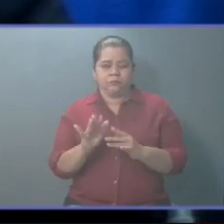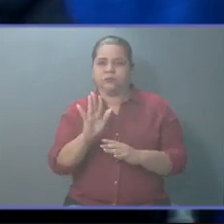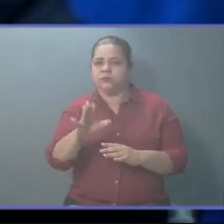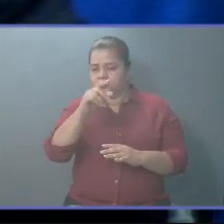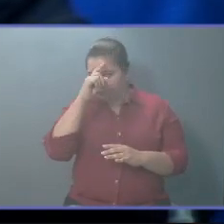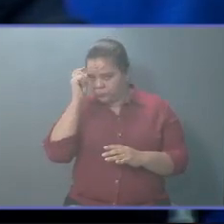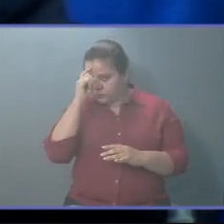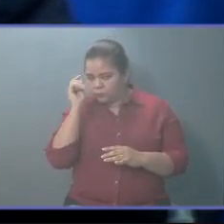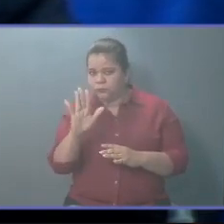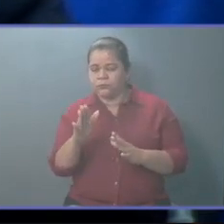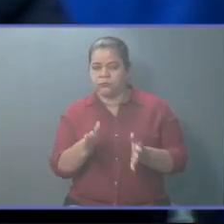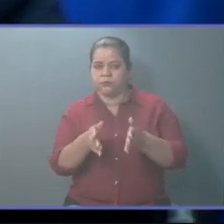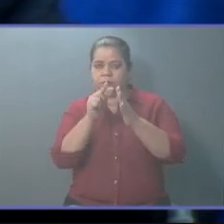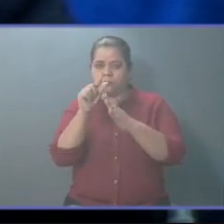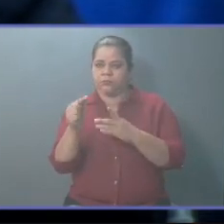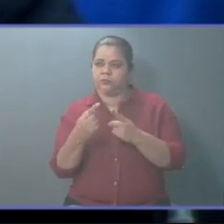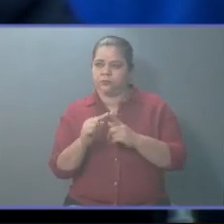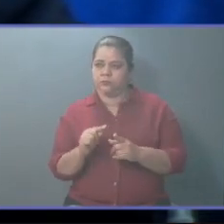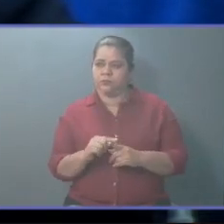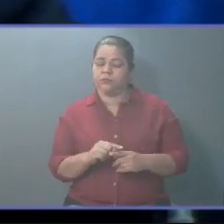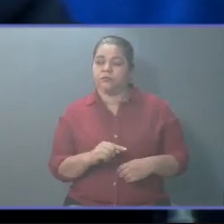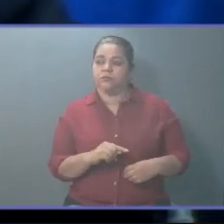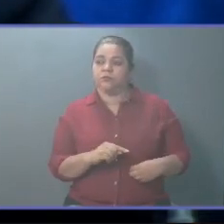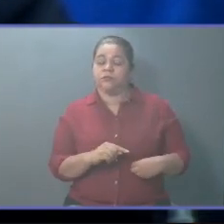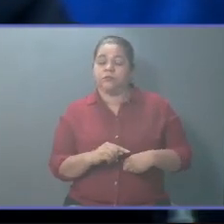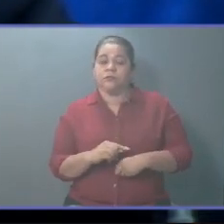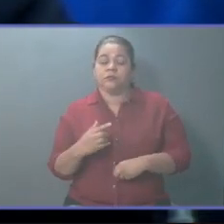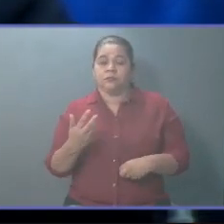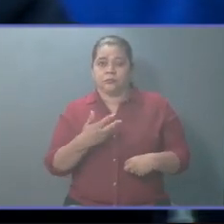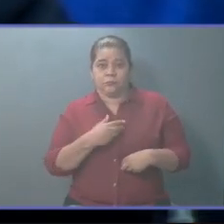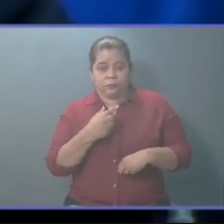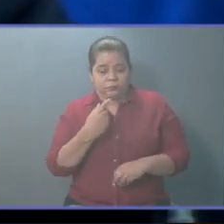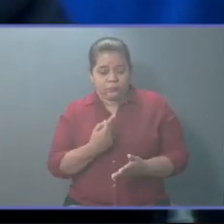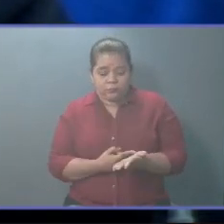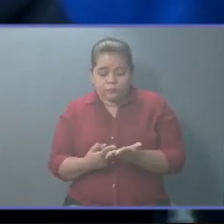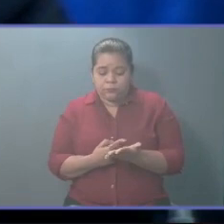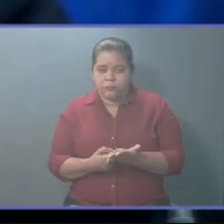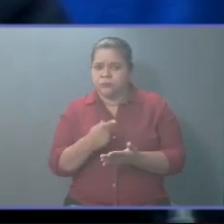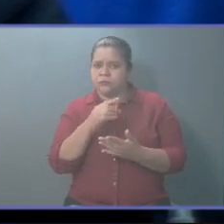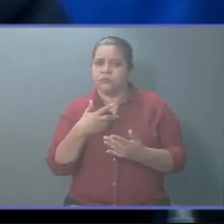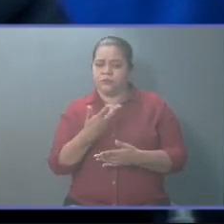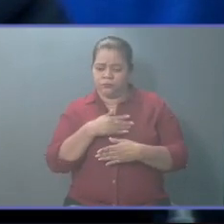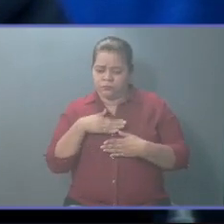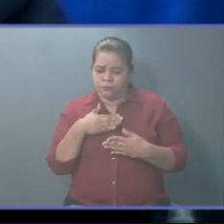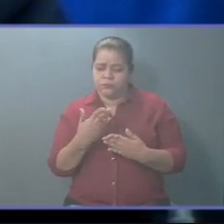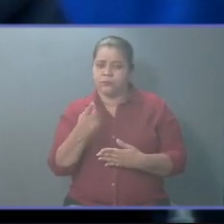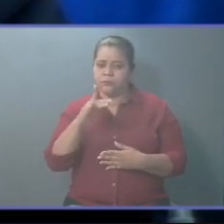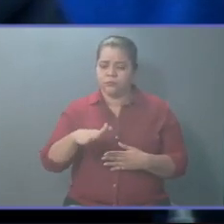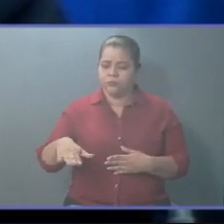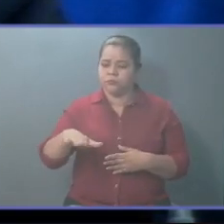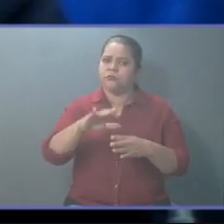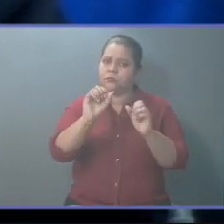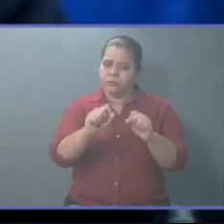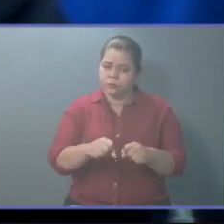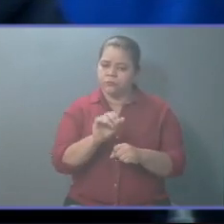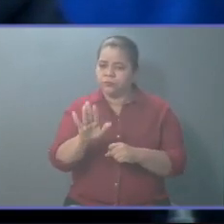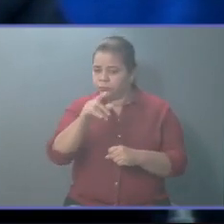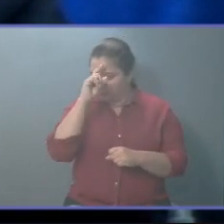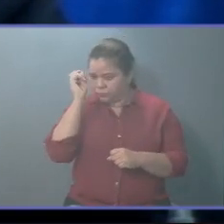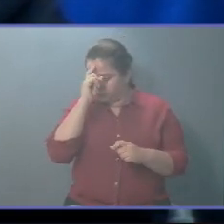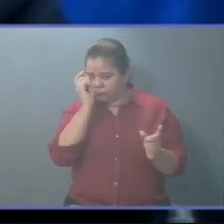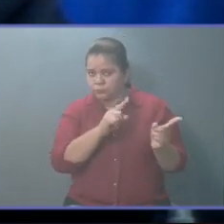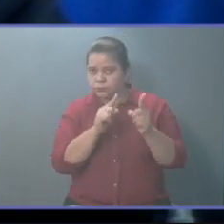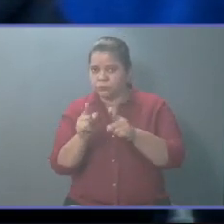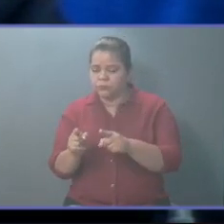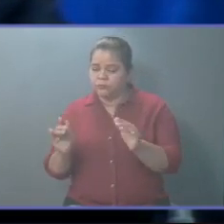empresas ni en sus gremiales. ¿Verdad? Entonces tenemos que discutir eso para ponerles a disposición un lugar a donde ustedes puedan ejercer su trabajo y